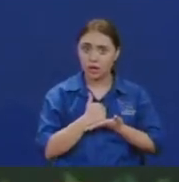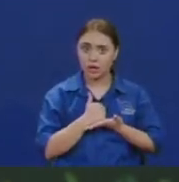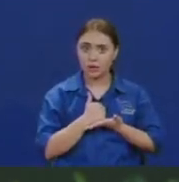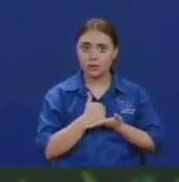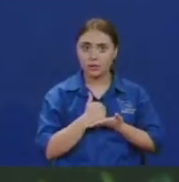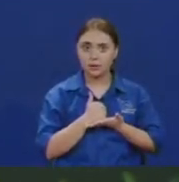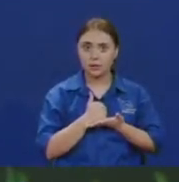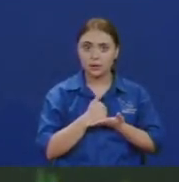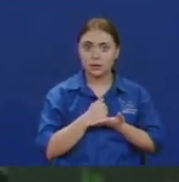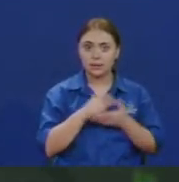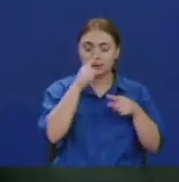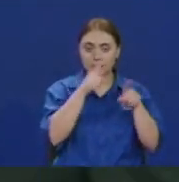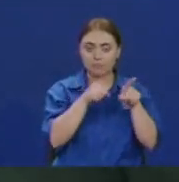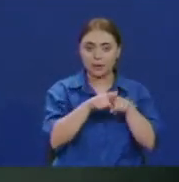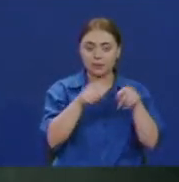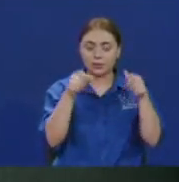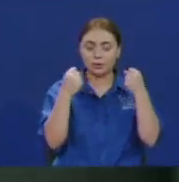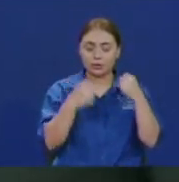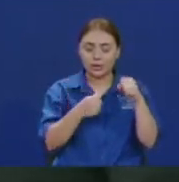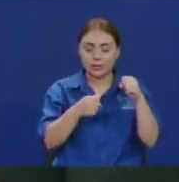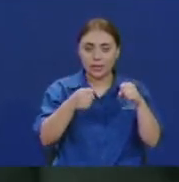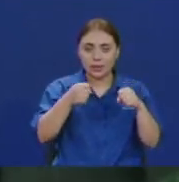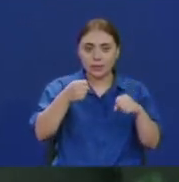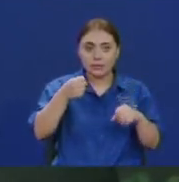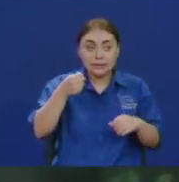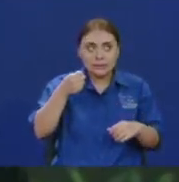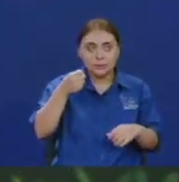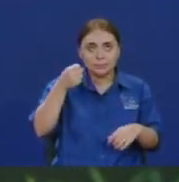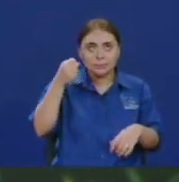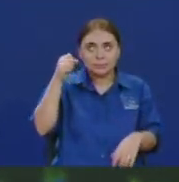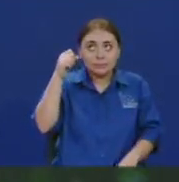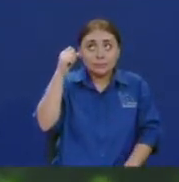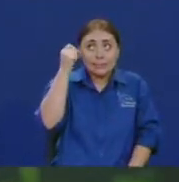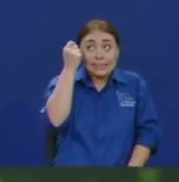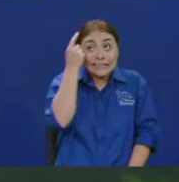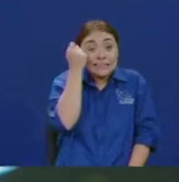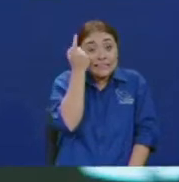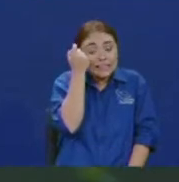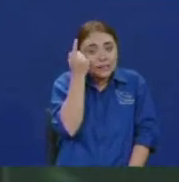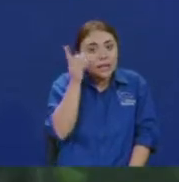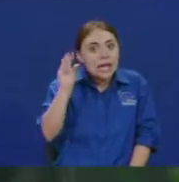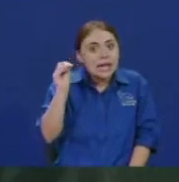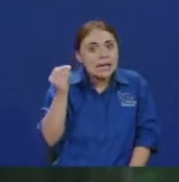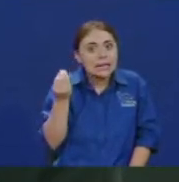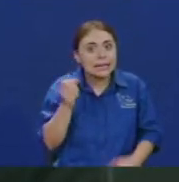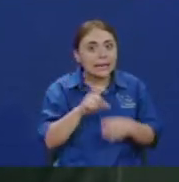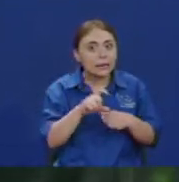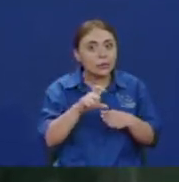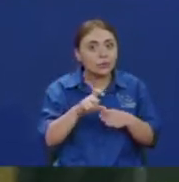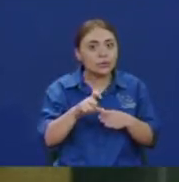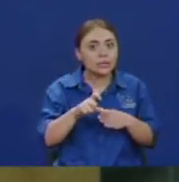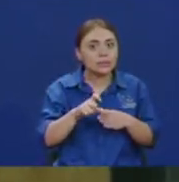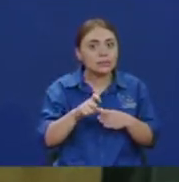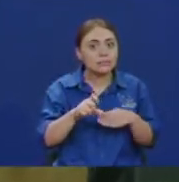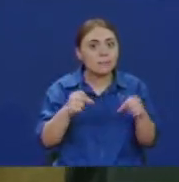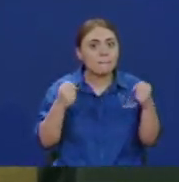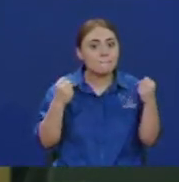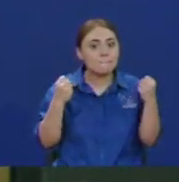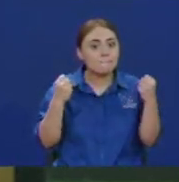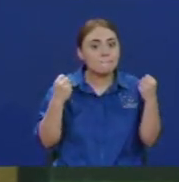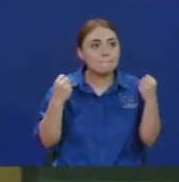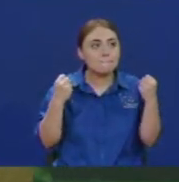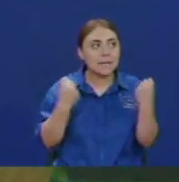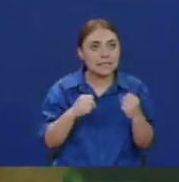ayuda a reflexionar. ¿Qué cosas he hecho malas? Esto no está correcto, lo que hice no está correcto. Yo no quiero seguir, Señor, por favor,